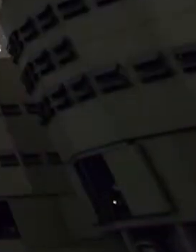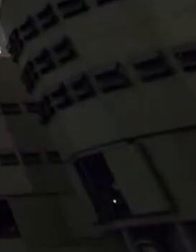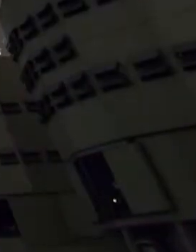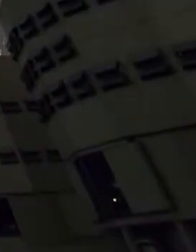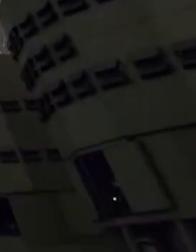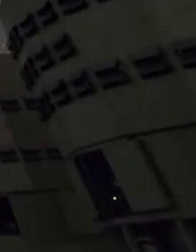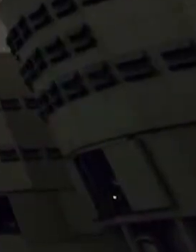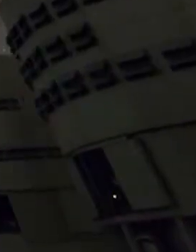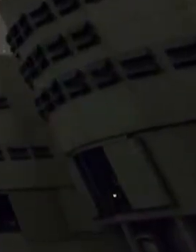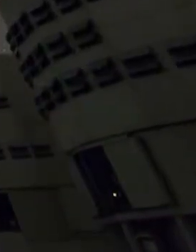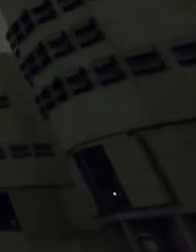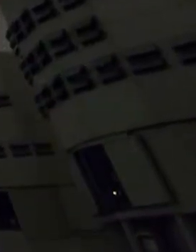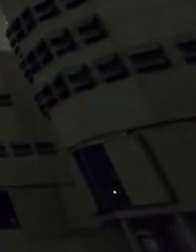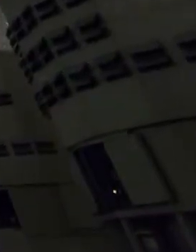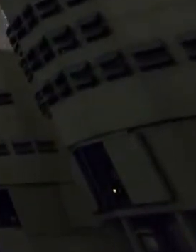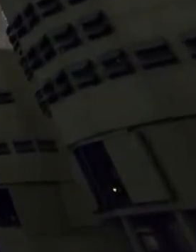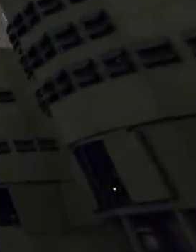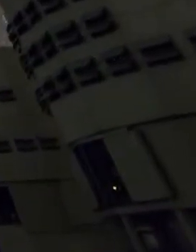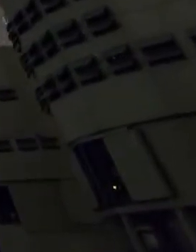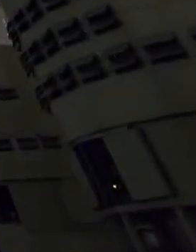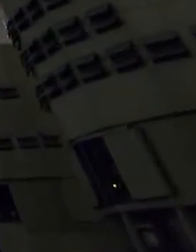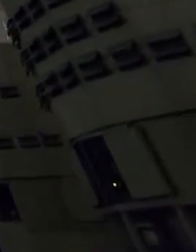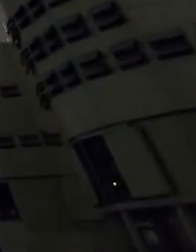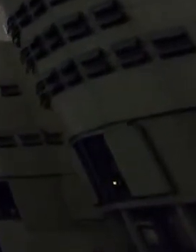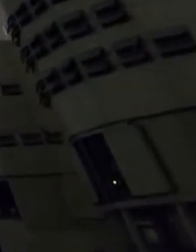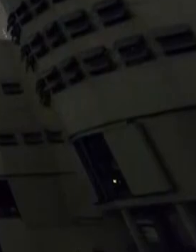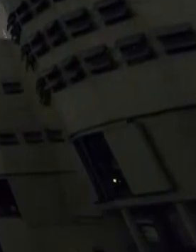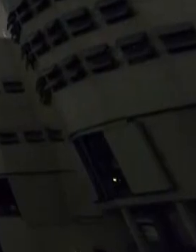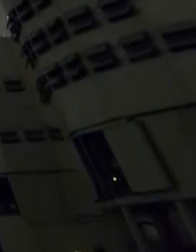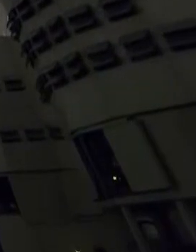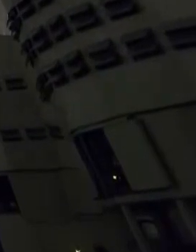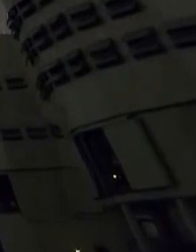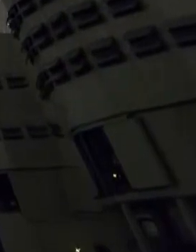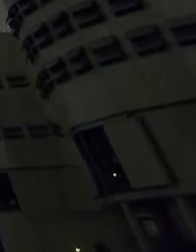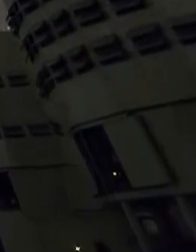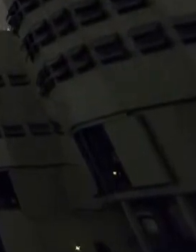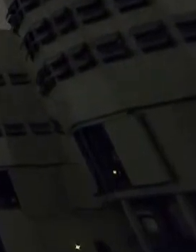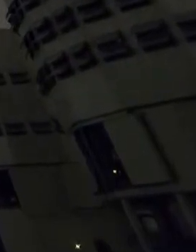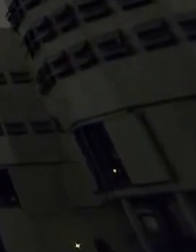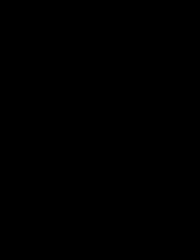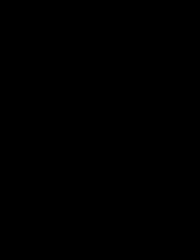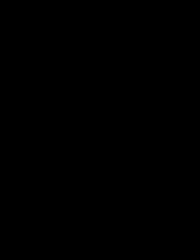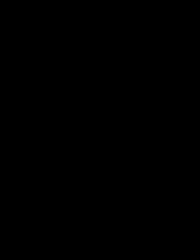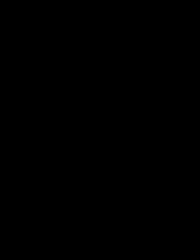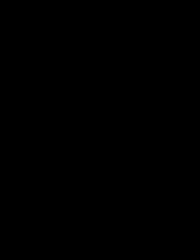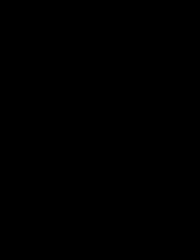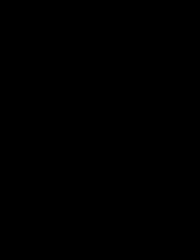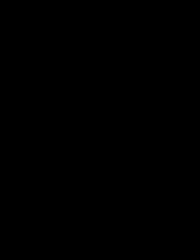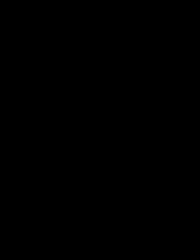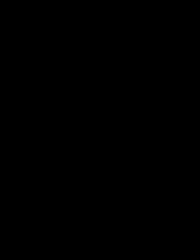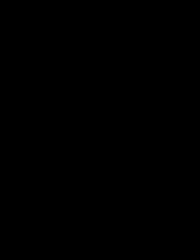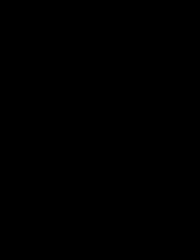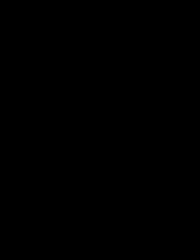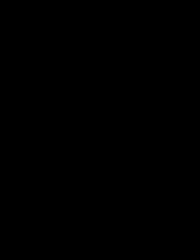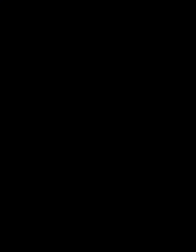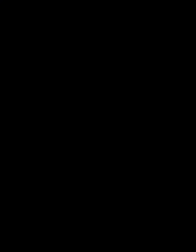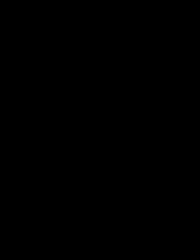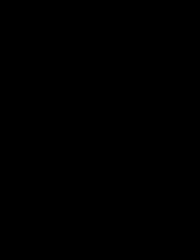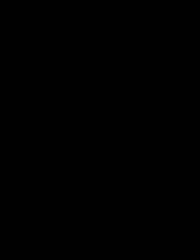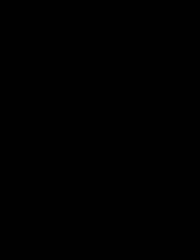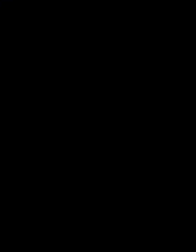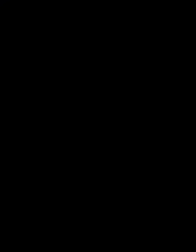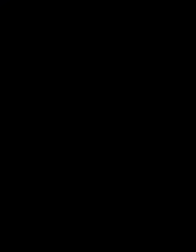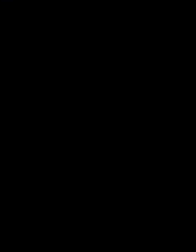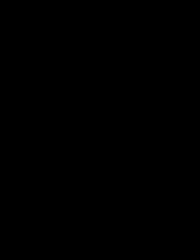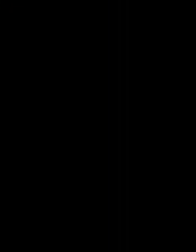The VLT obtained the first ever image of a planet outside our solar system. The planet, which has a